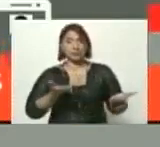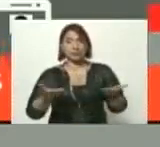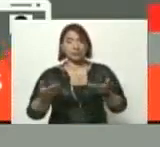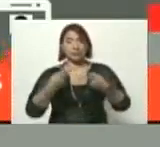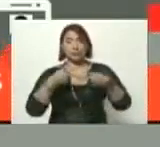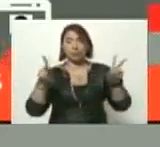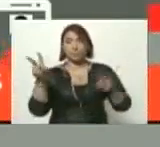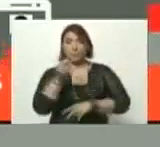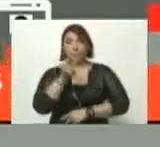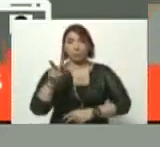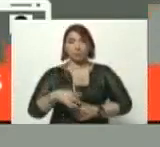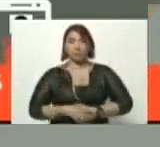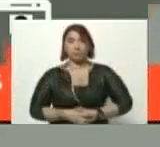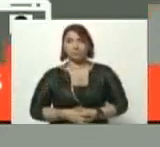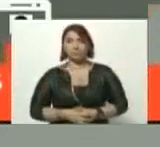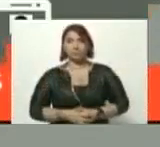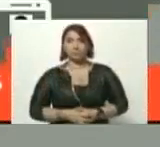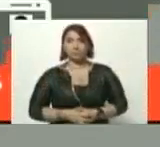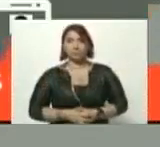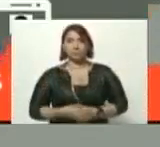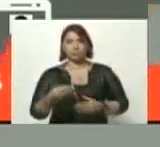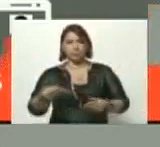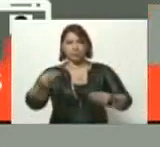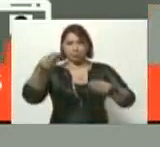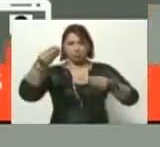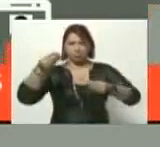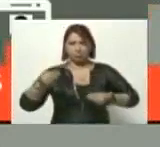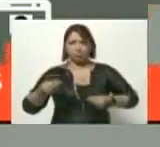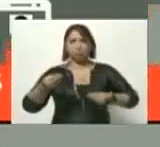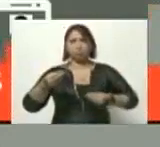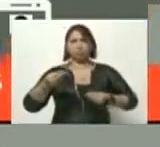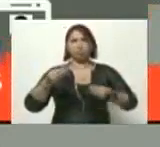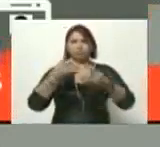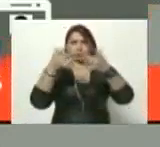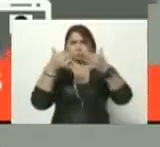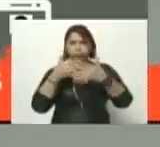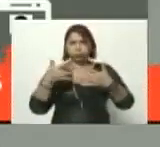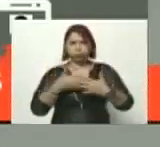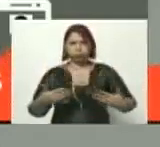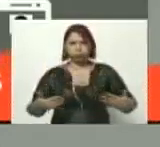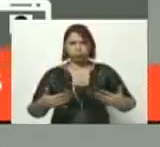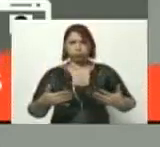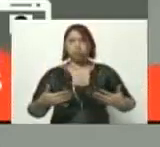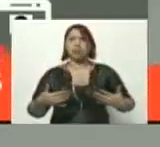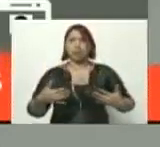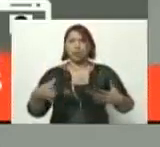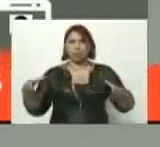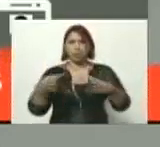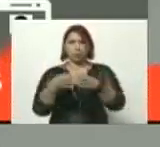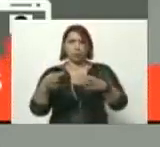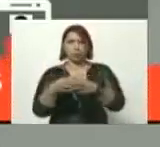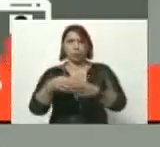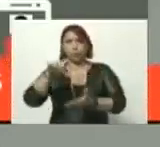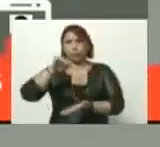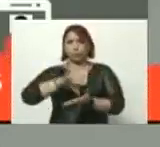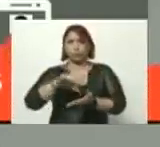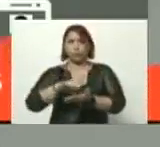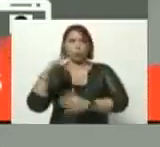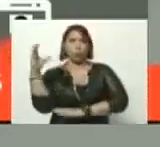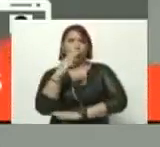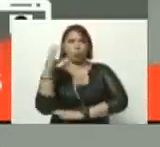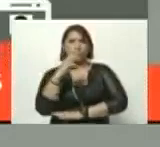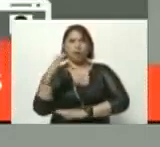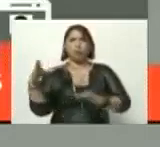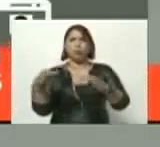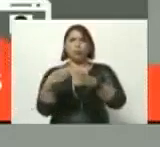Venezuela. He recibido un reporte directo, una reunión en Bogotá de un grupo de extremistas de derecha.